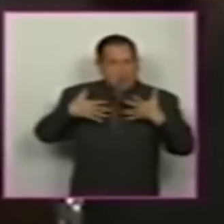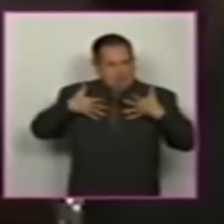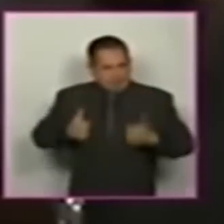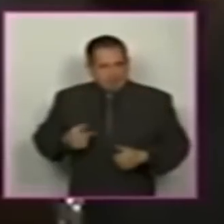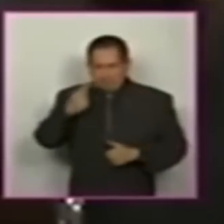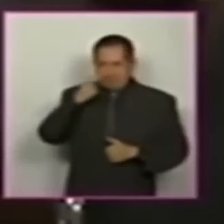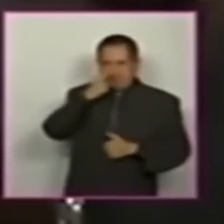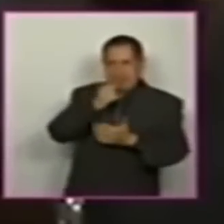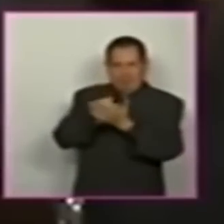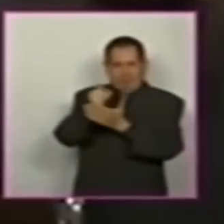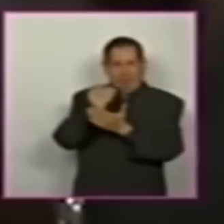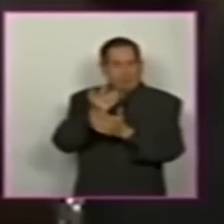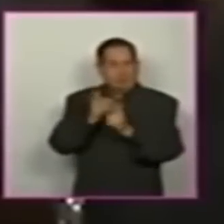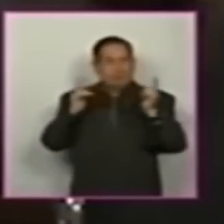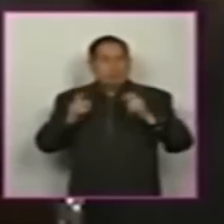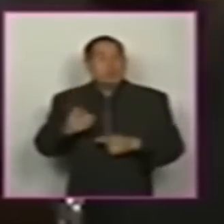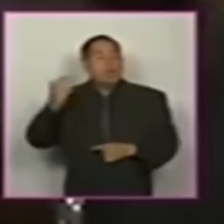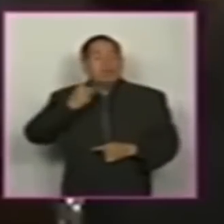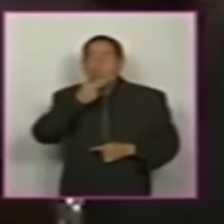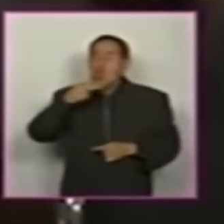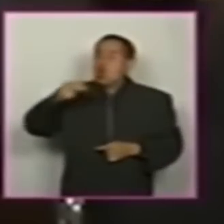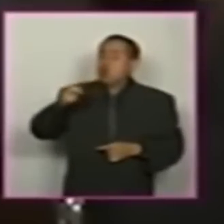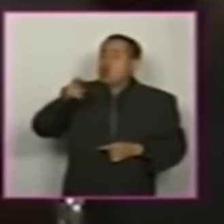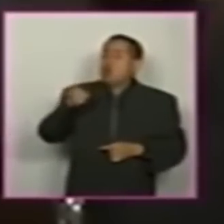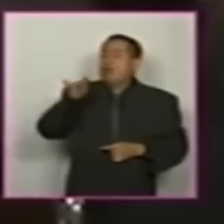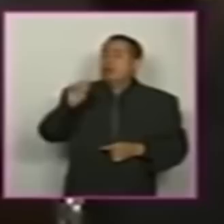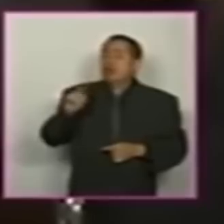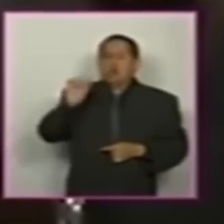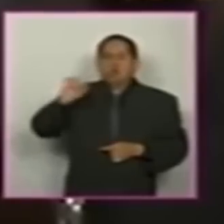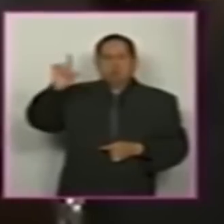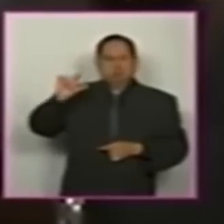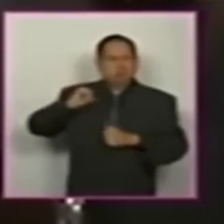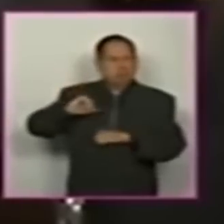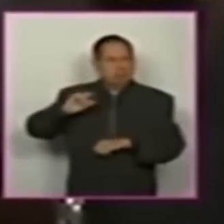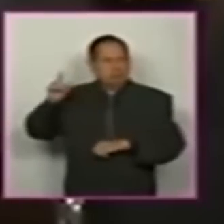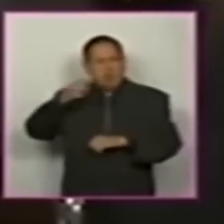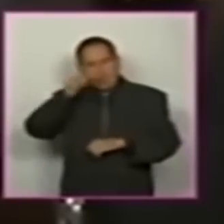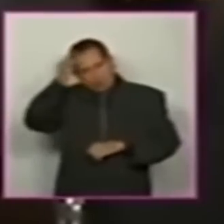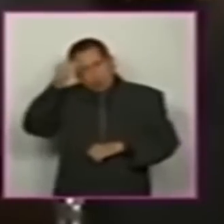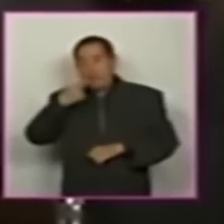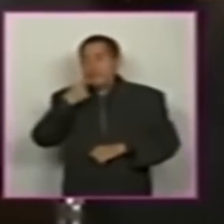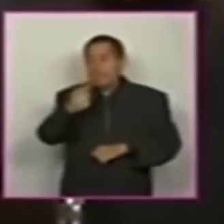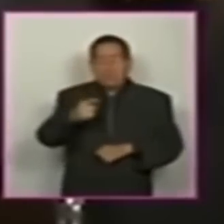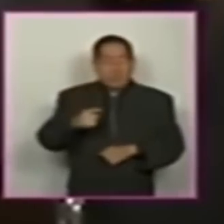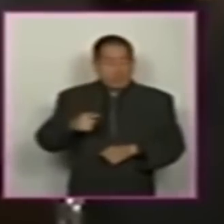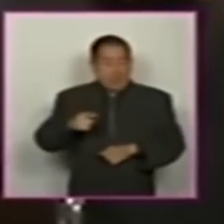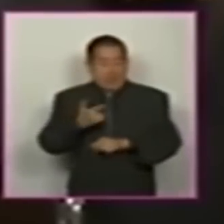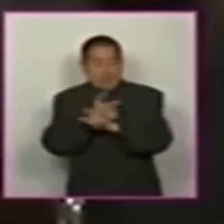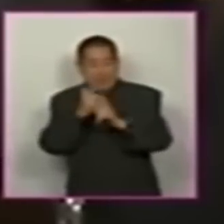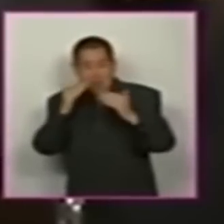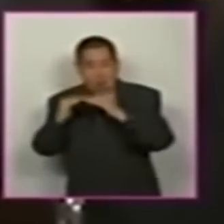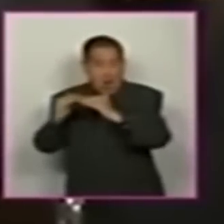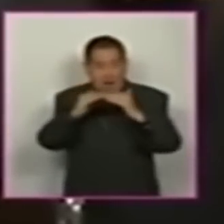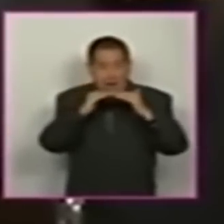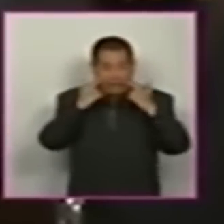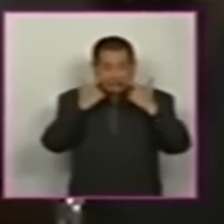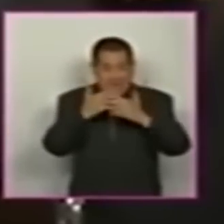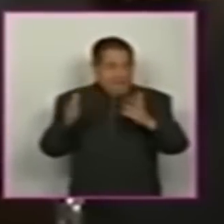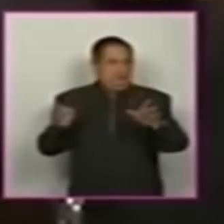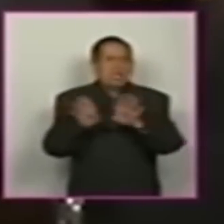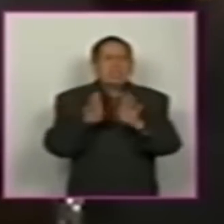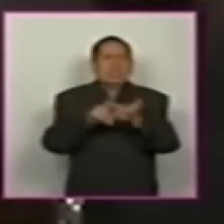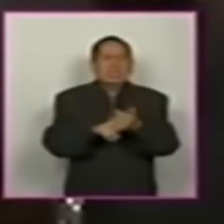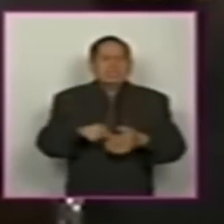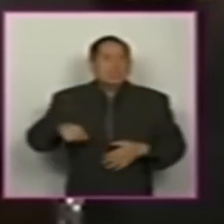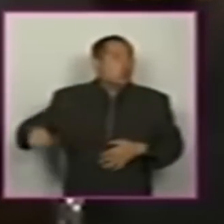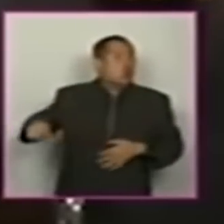frente a el principio de equidad, que es el que se debe resguardar con esta limitante de los servidores públicos. Correcto, consejera. Y el presidente lo sabe,